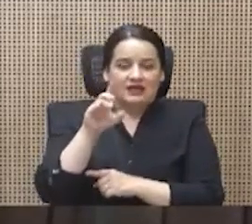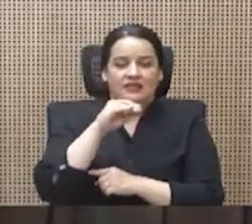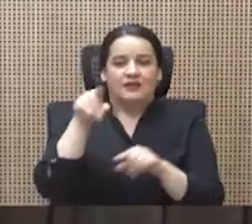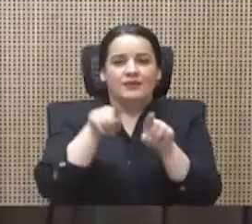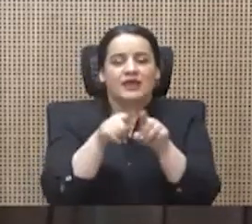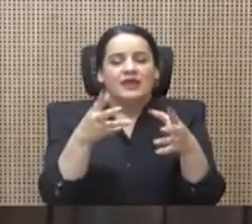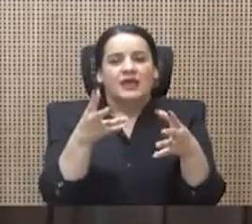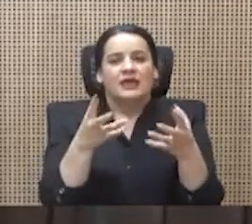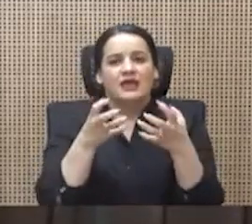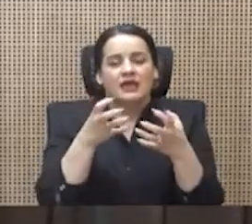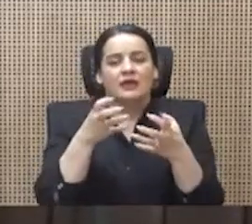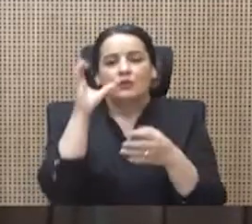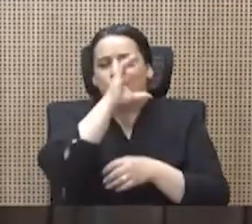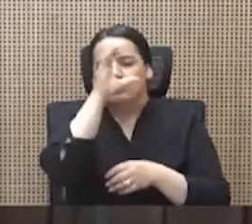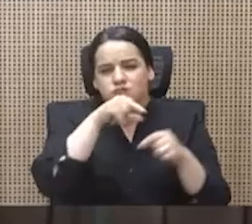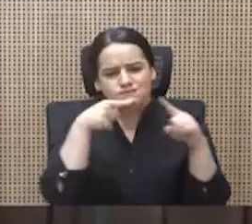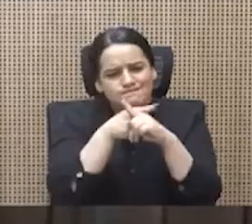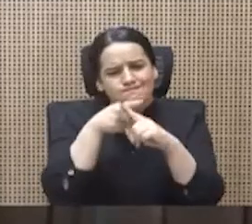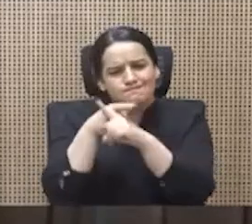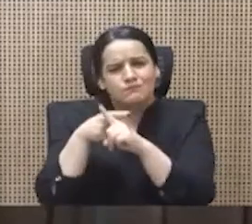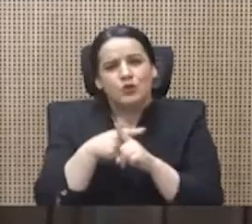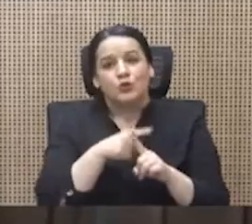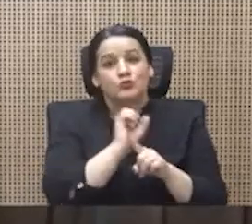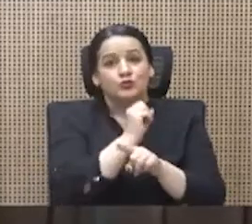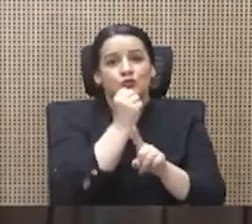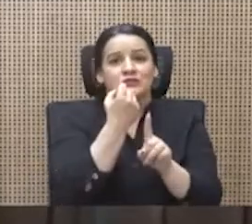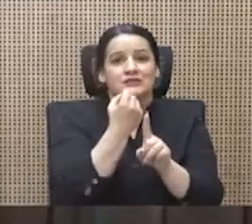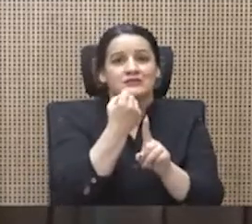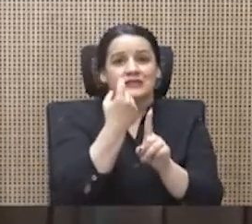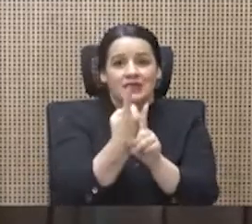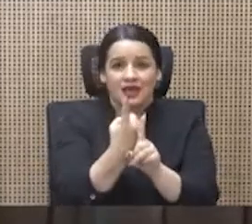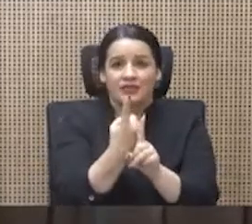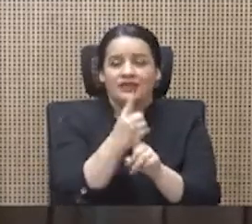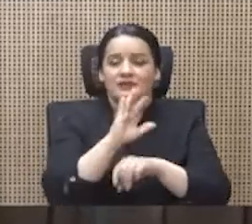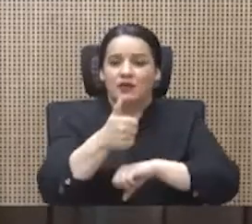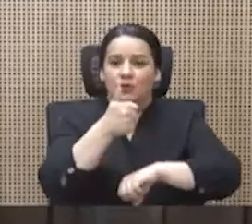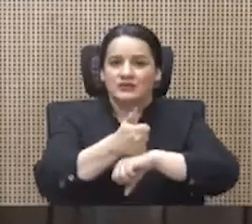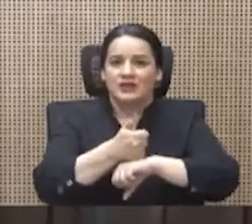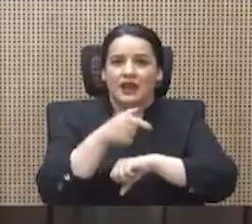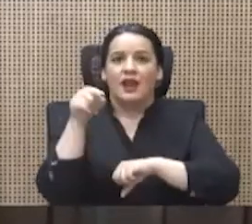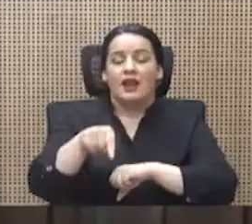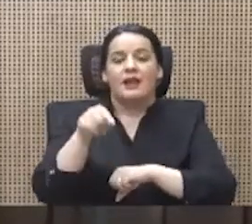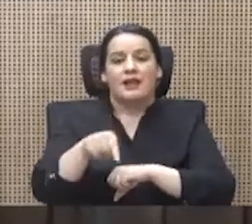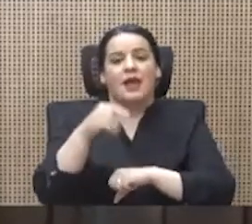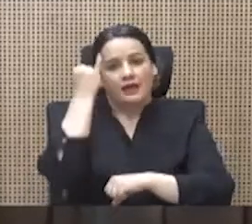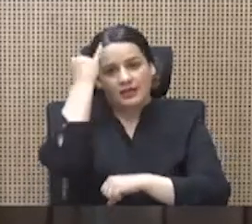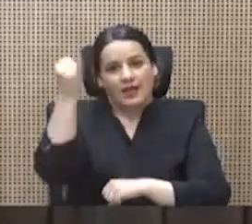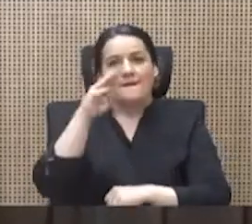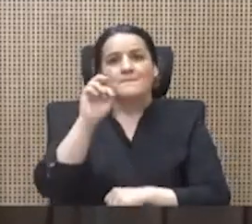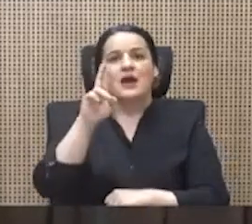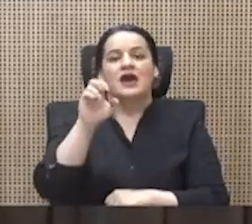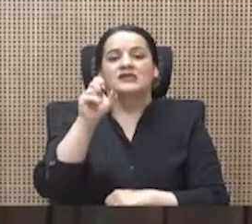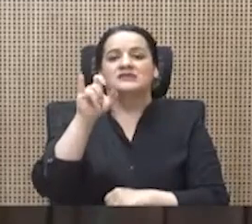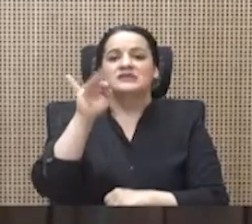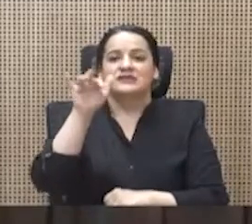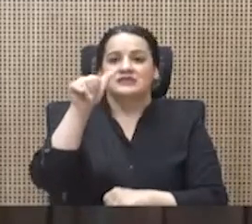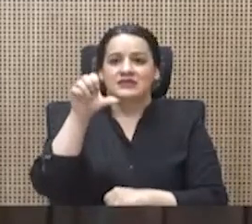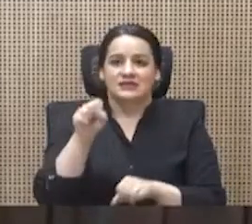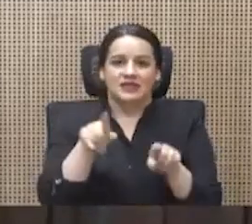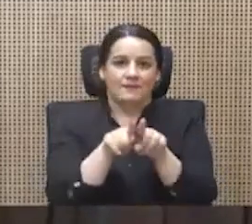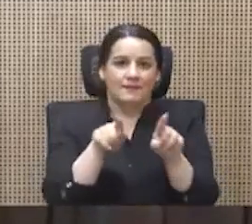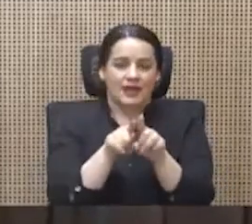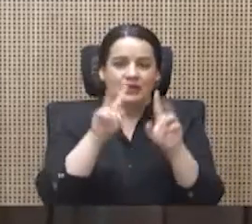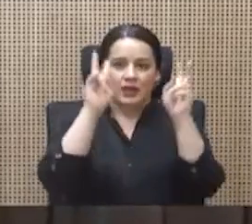conflictos en la sociedad para imponer la ideología marxista el tema de las mujeres en toda su diversidad donde se